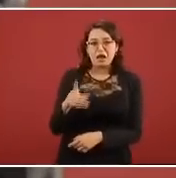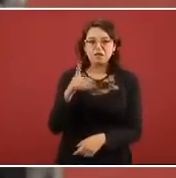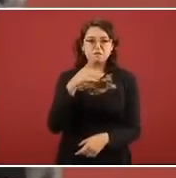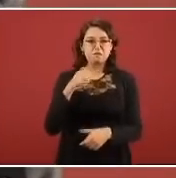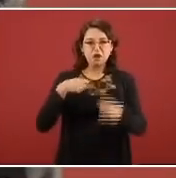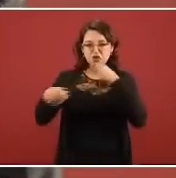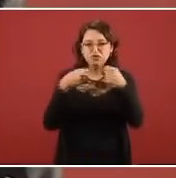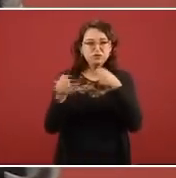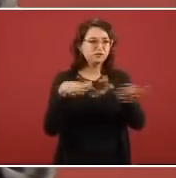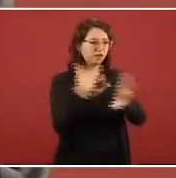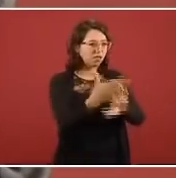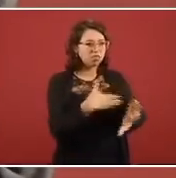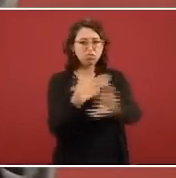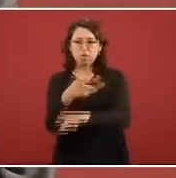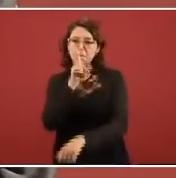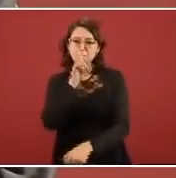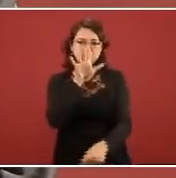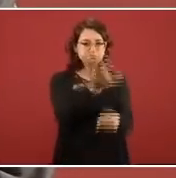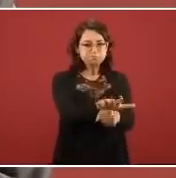censura, de que